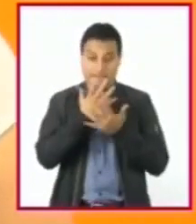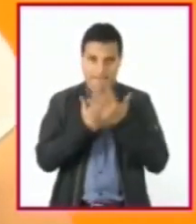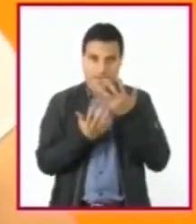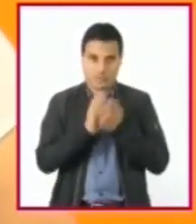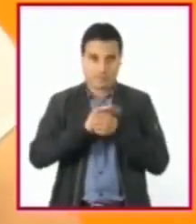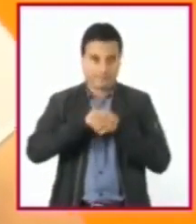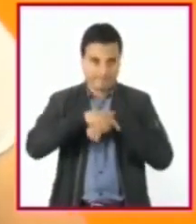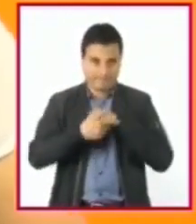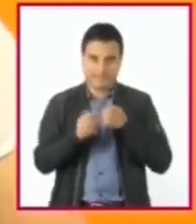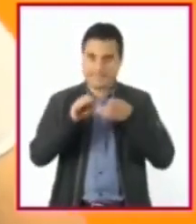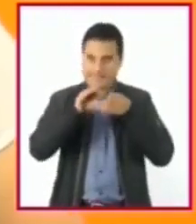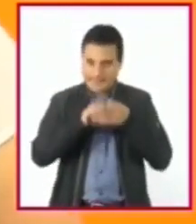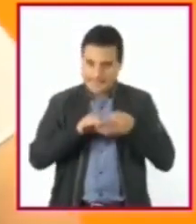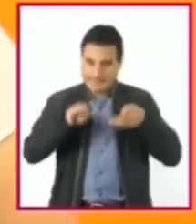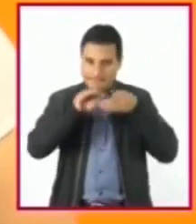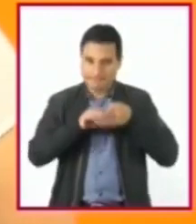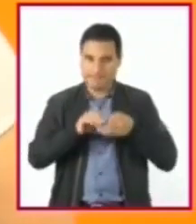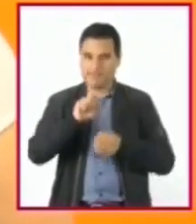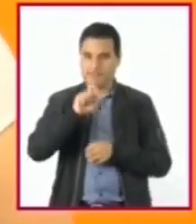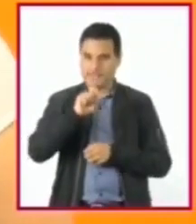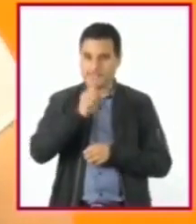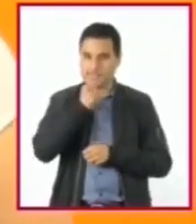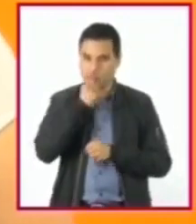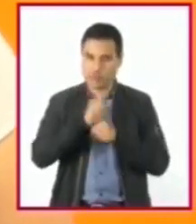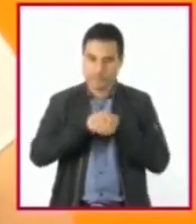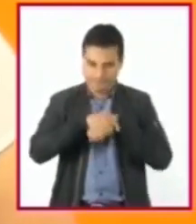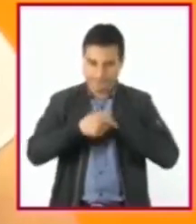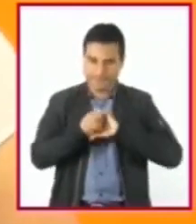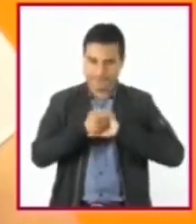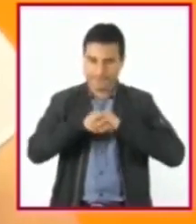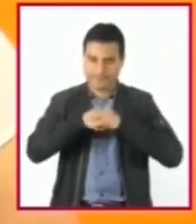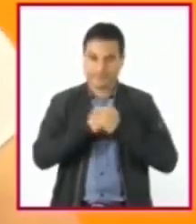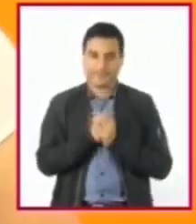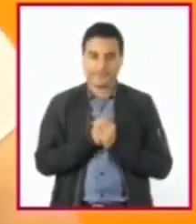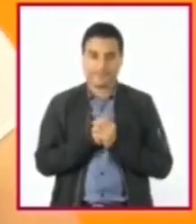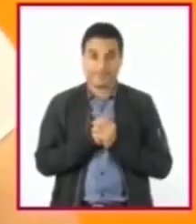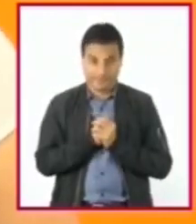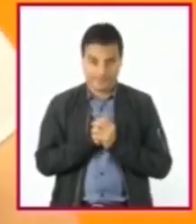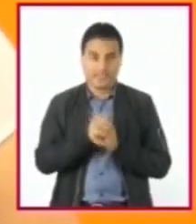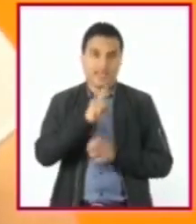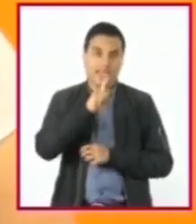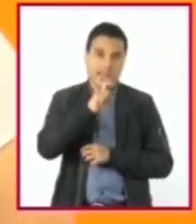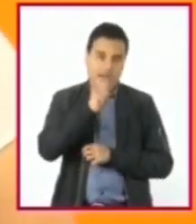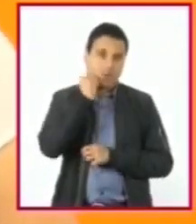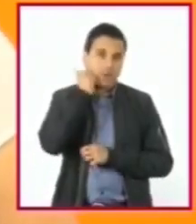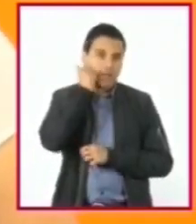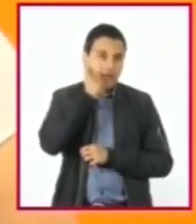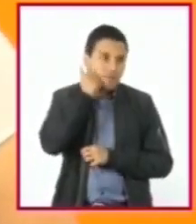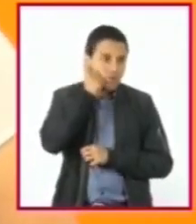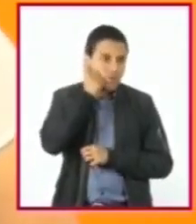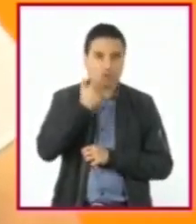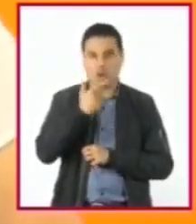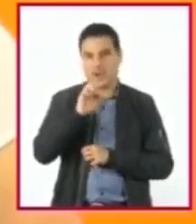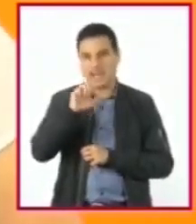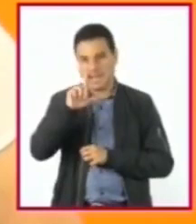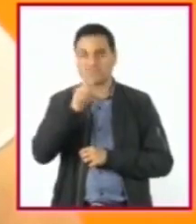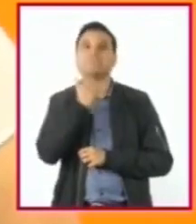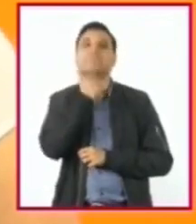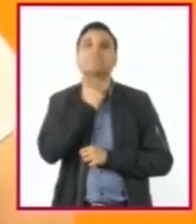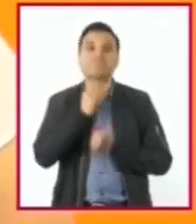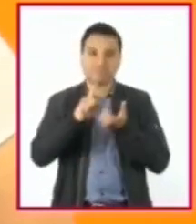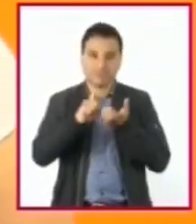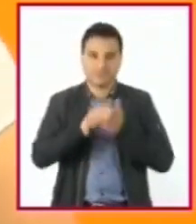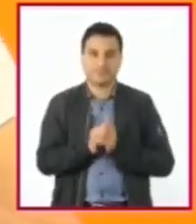manos con frecuencia durante al menos 20 segundos. Usen agua y jabón o un desinfectante.